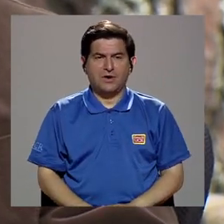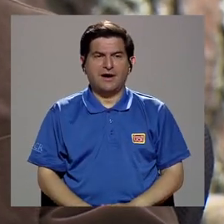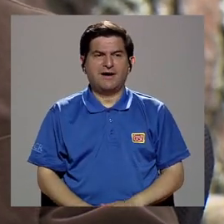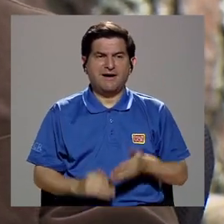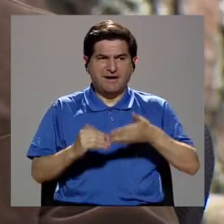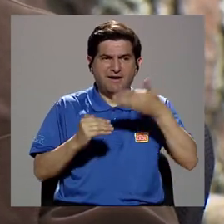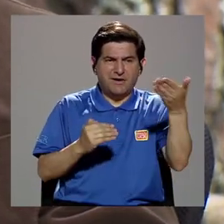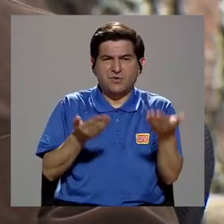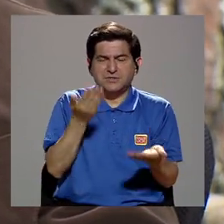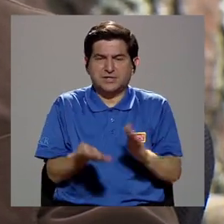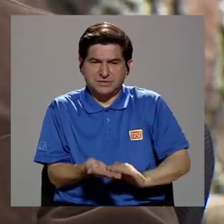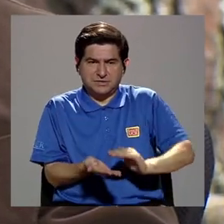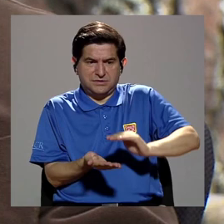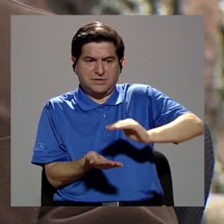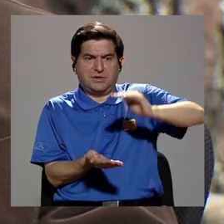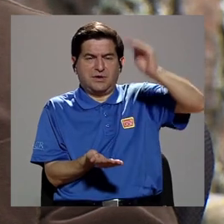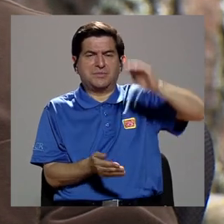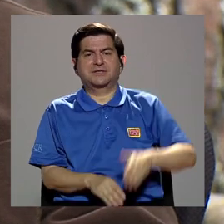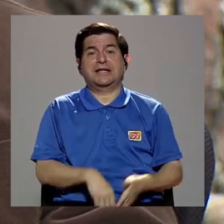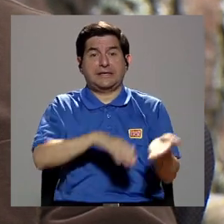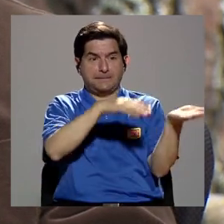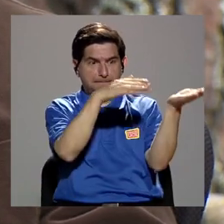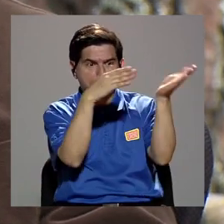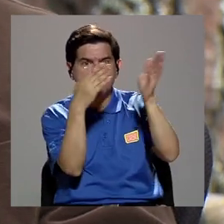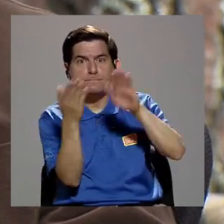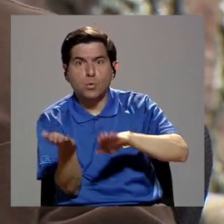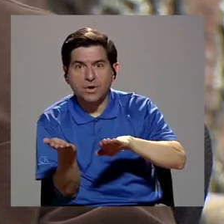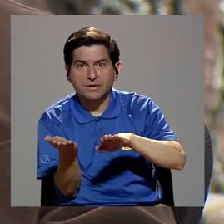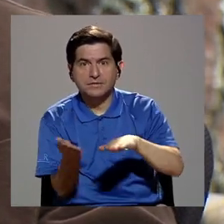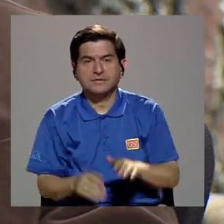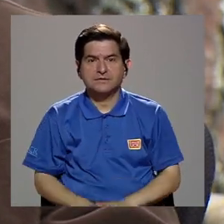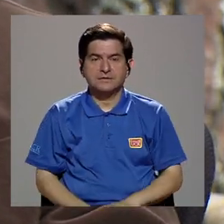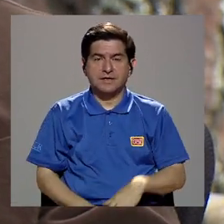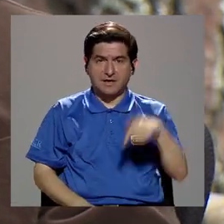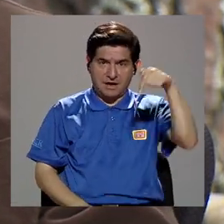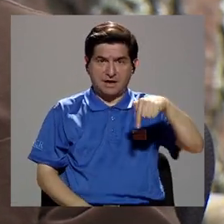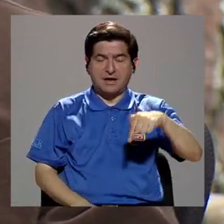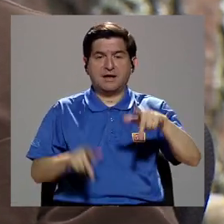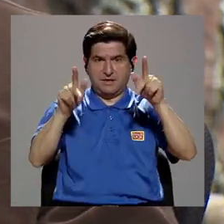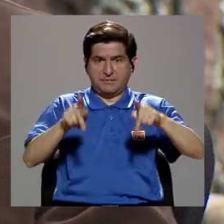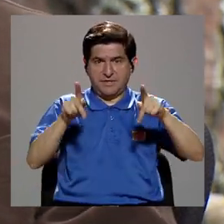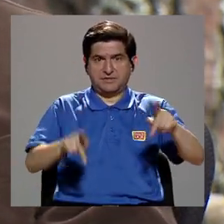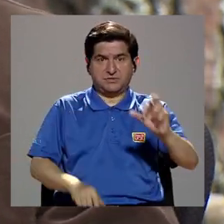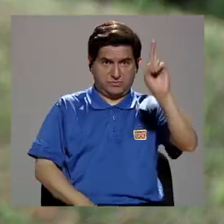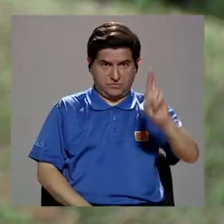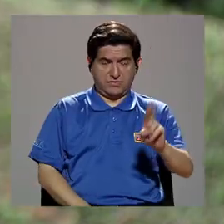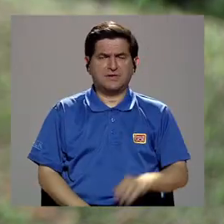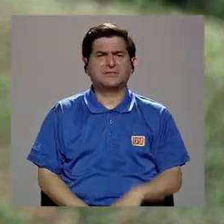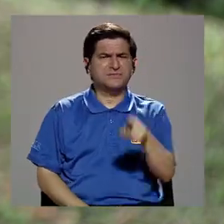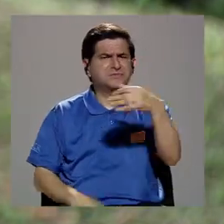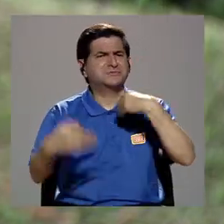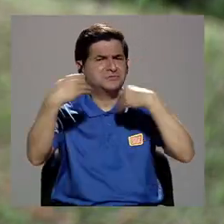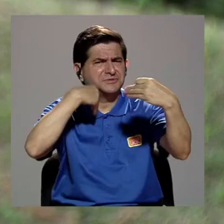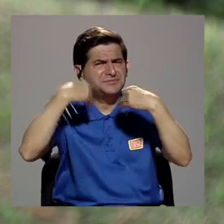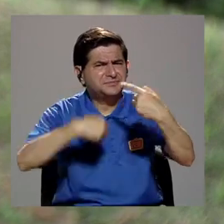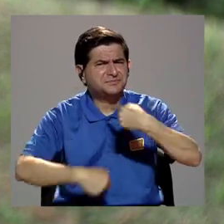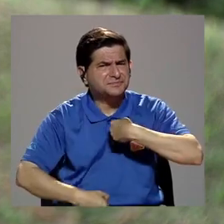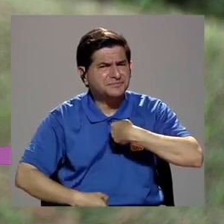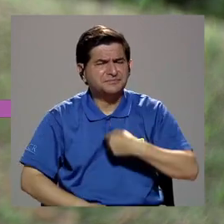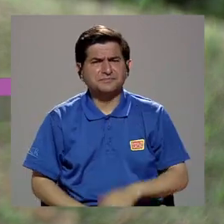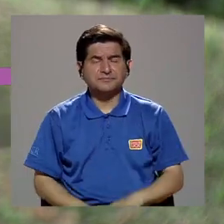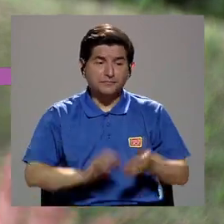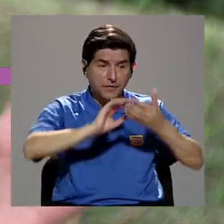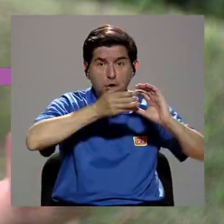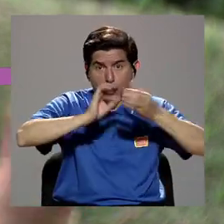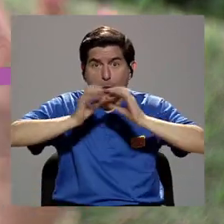son cosas que son factores que han ido incrementando inclusive la mortalidad en el costarricense. Sí. Usted me comentaba también